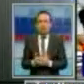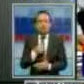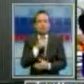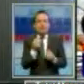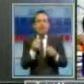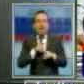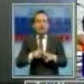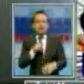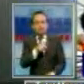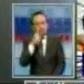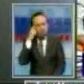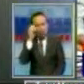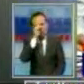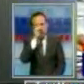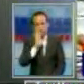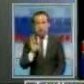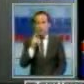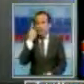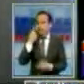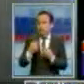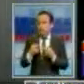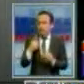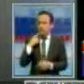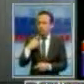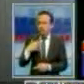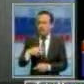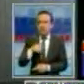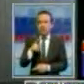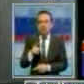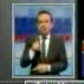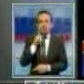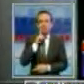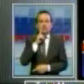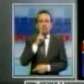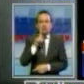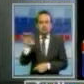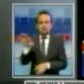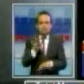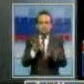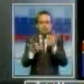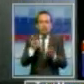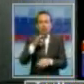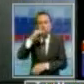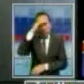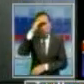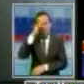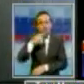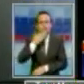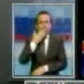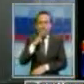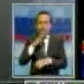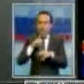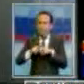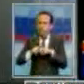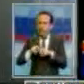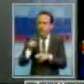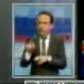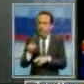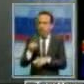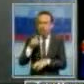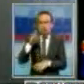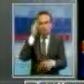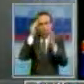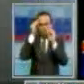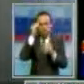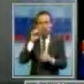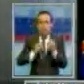En primer lugar, creo que tiene que tener los cargos clave a la gente de confianza, mejor preparada y creo que con experiencia